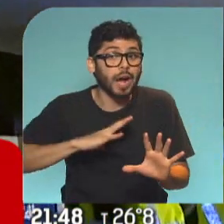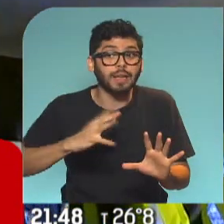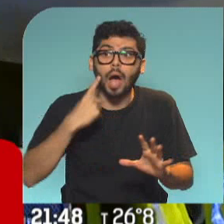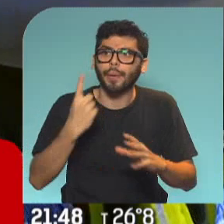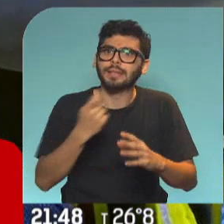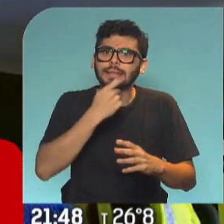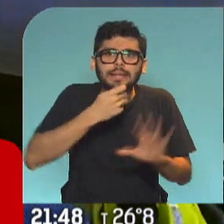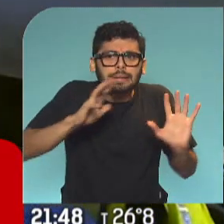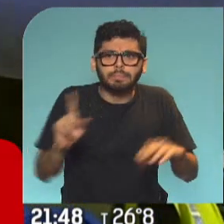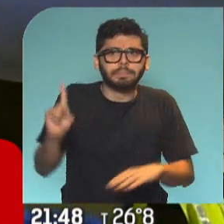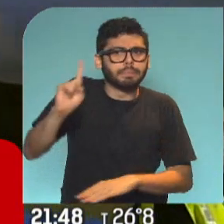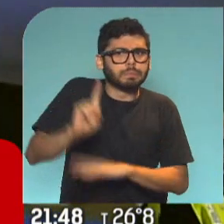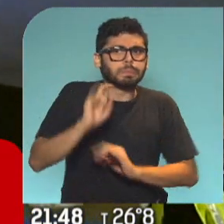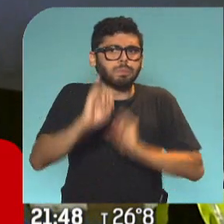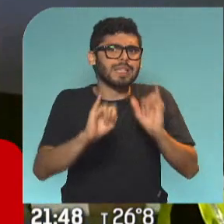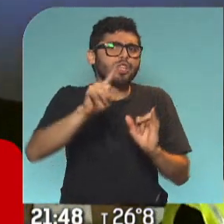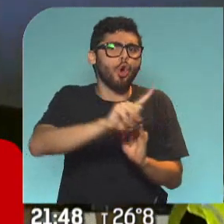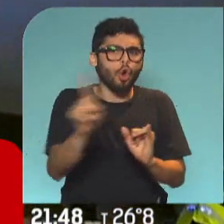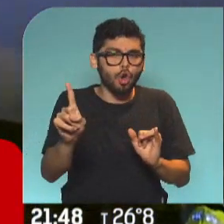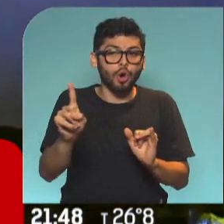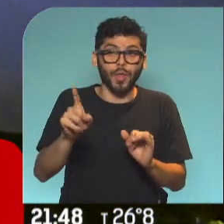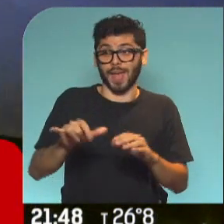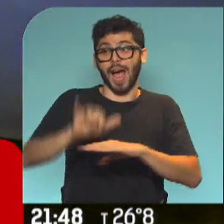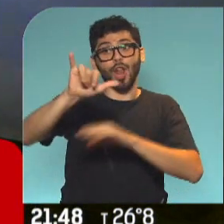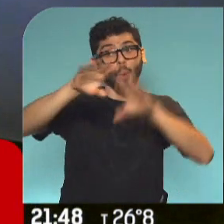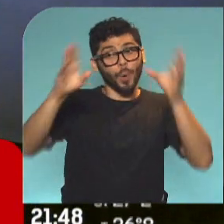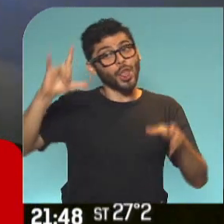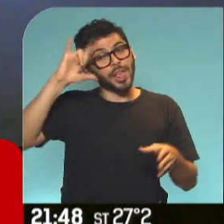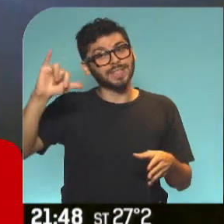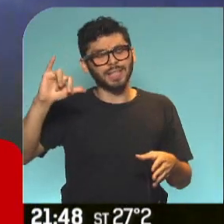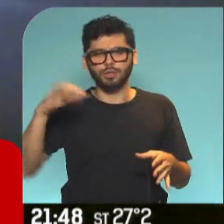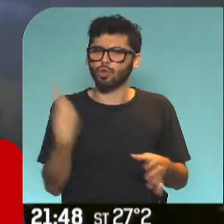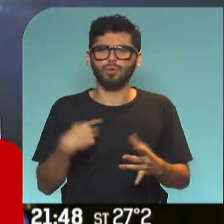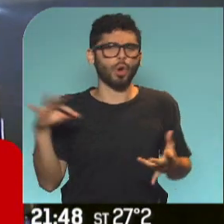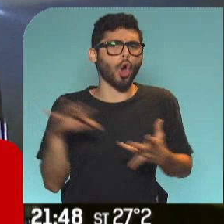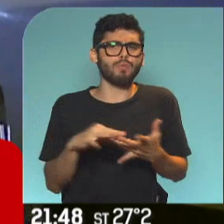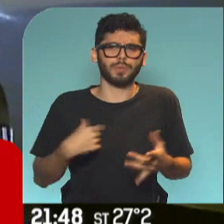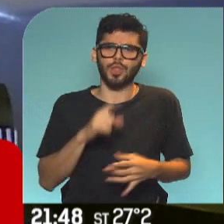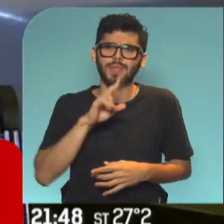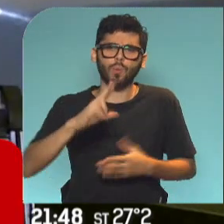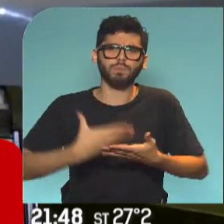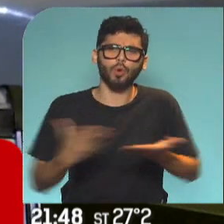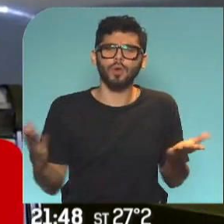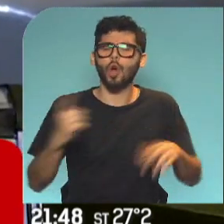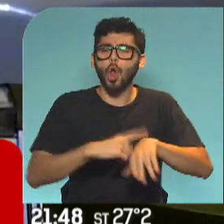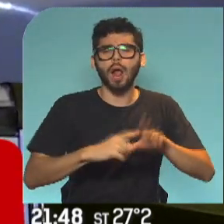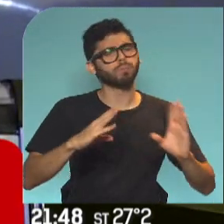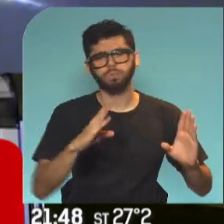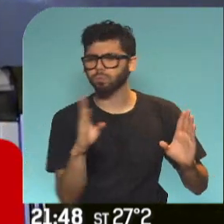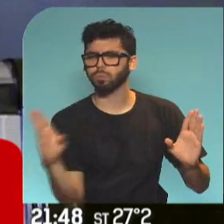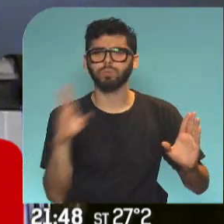palabra o no de los funcionarios allí en el aeropuerto de Ezeiza, con el compromiso de siempre en Televisión Pública Noticias, extendiendo nuestro